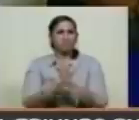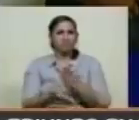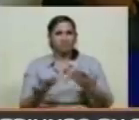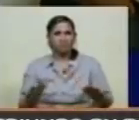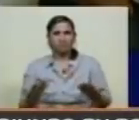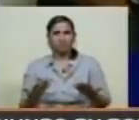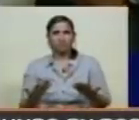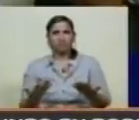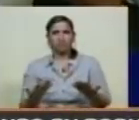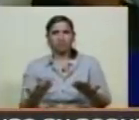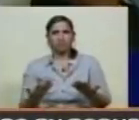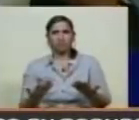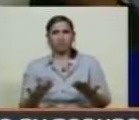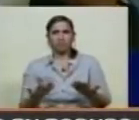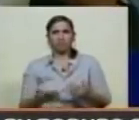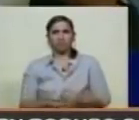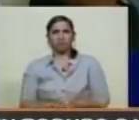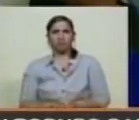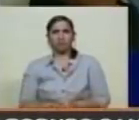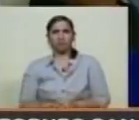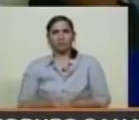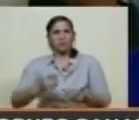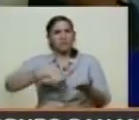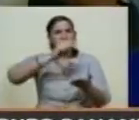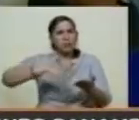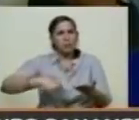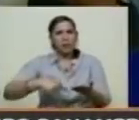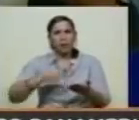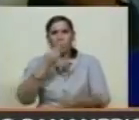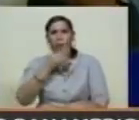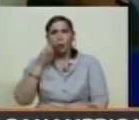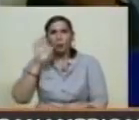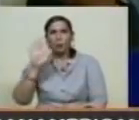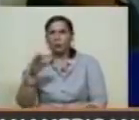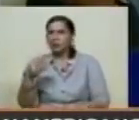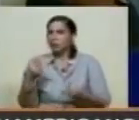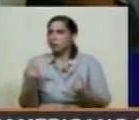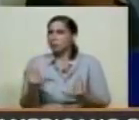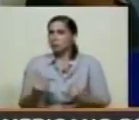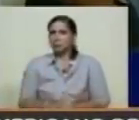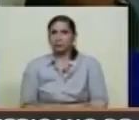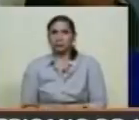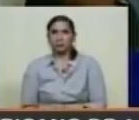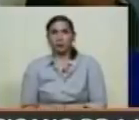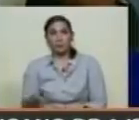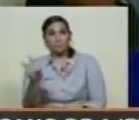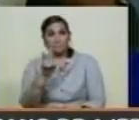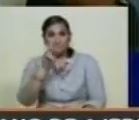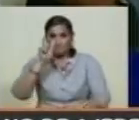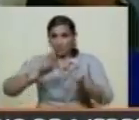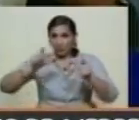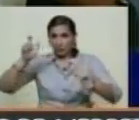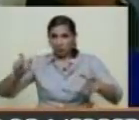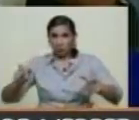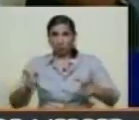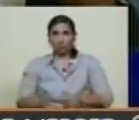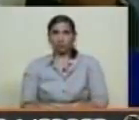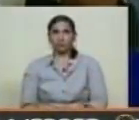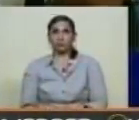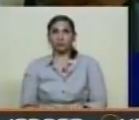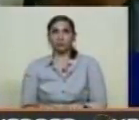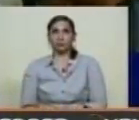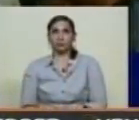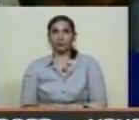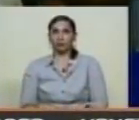firmar un compromiso? Es mucho más, venezolanas, venezolanos, que un